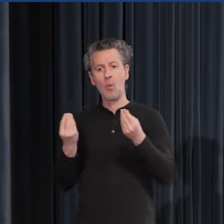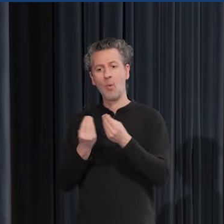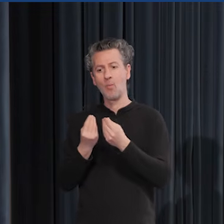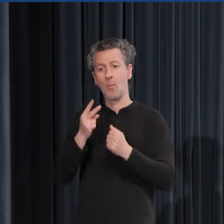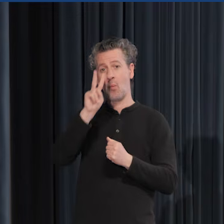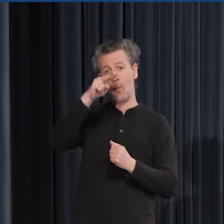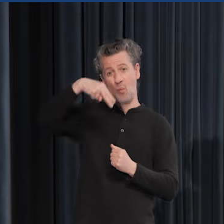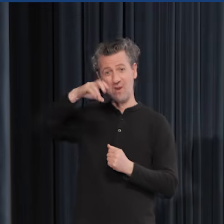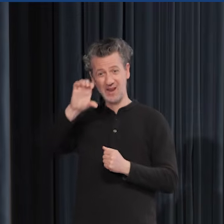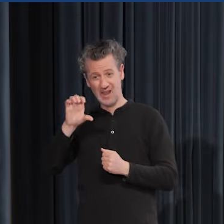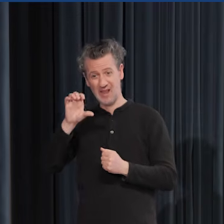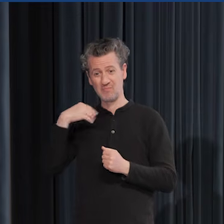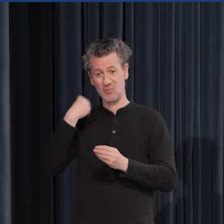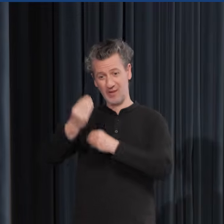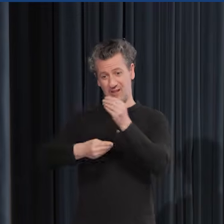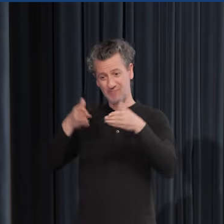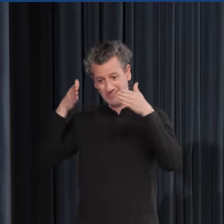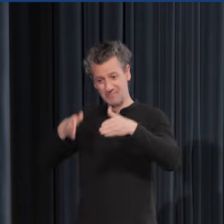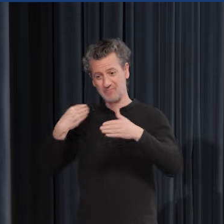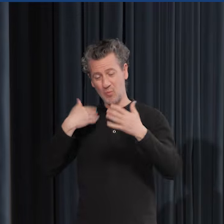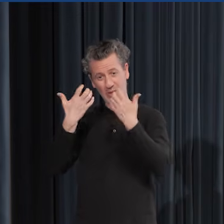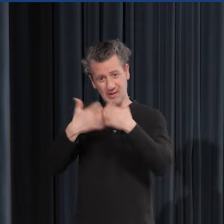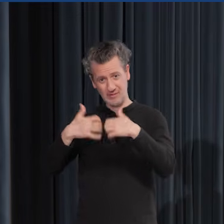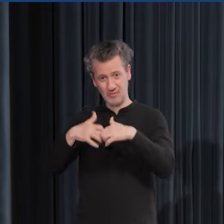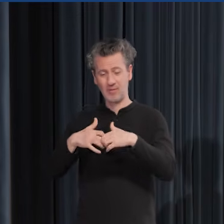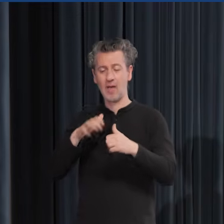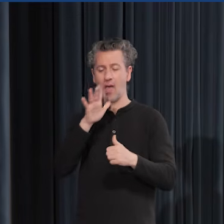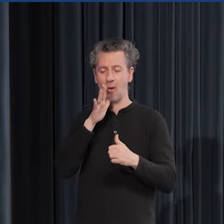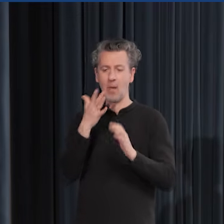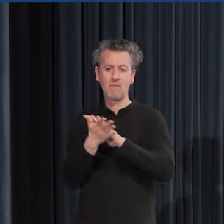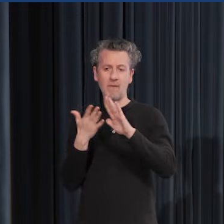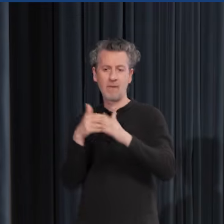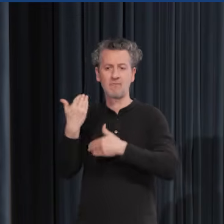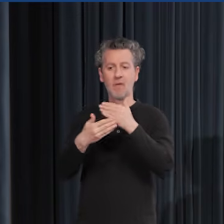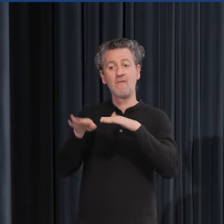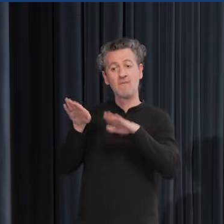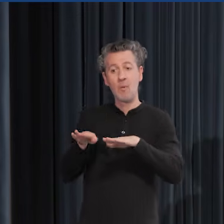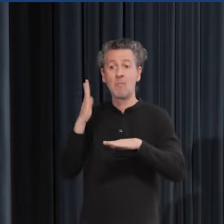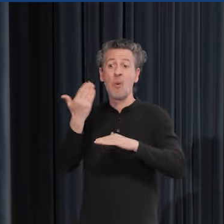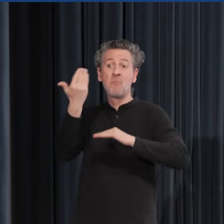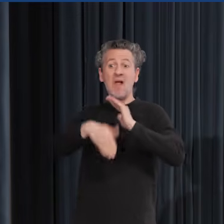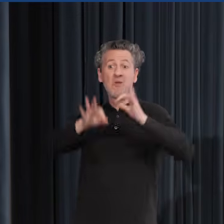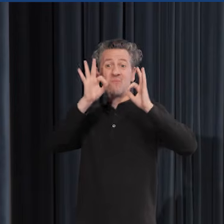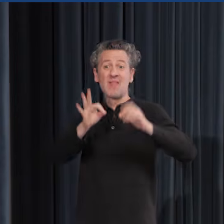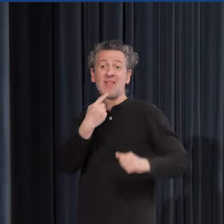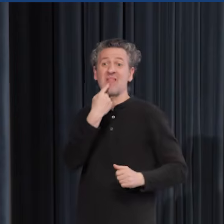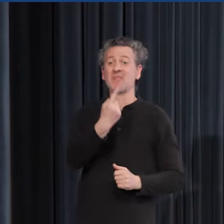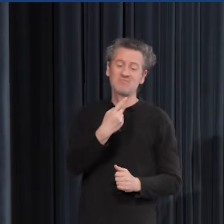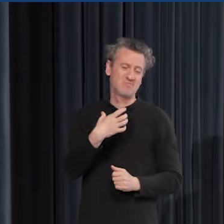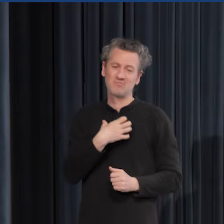UNE que se está haciendo en relación a la industrialización, con lo cual está todo en marcha y se está favoreciendo, pero decirte un plazo exacto no